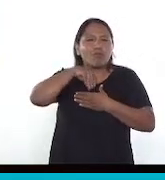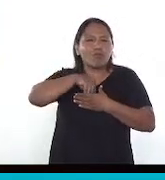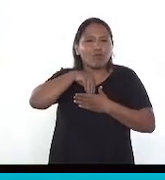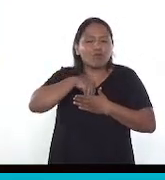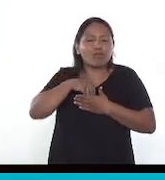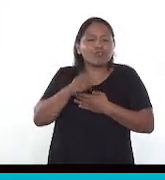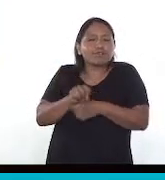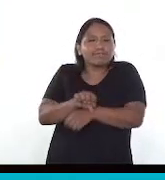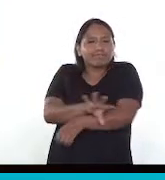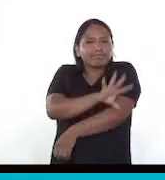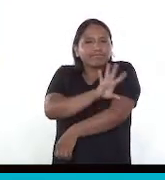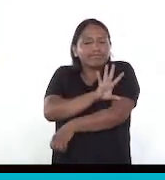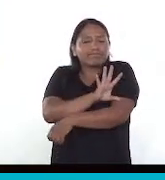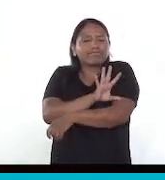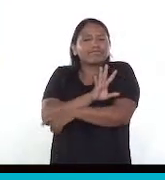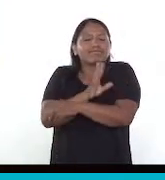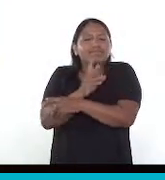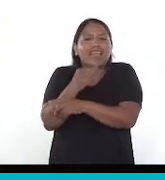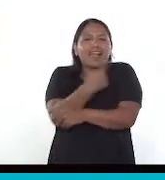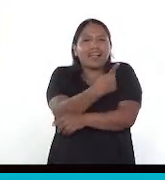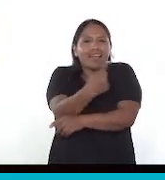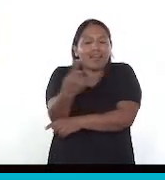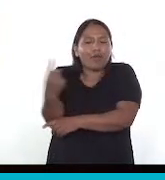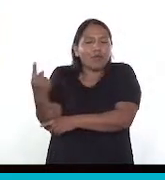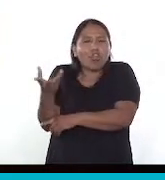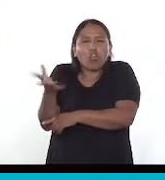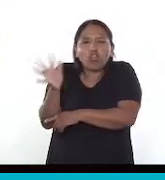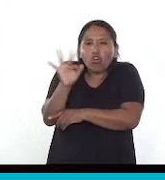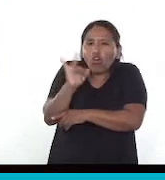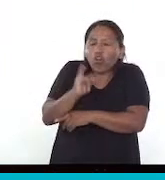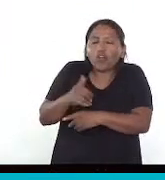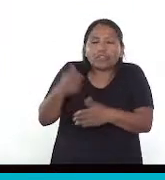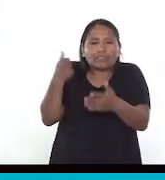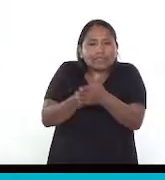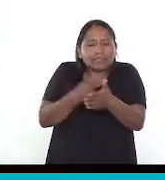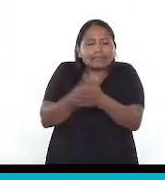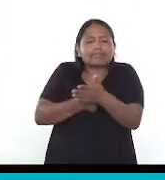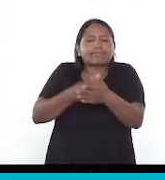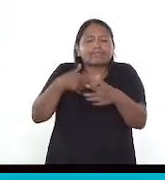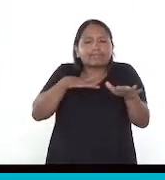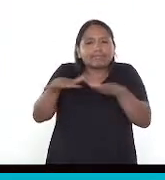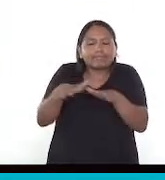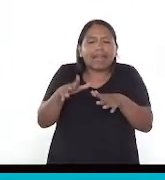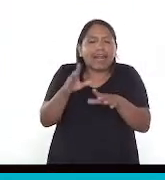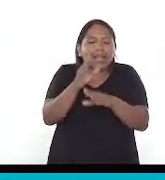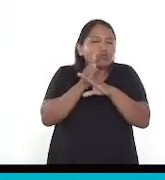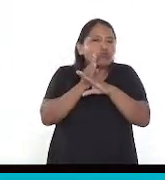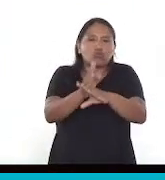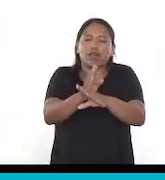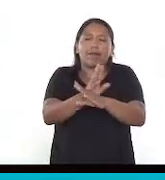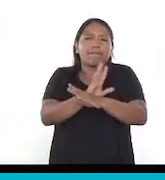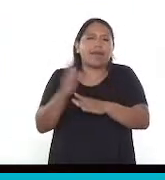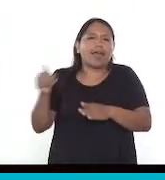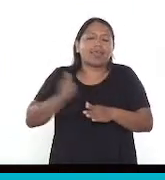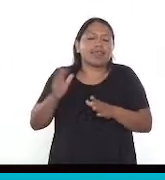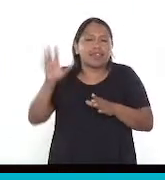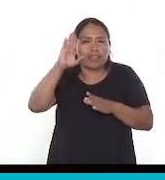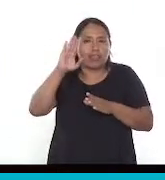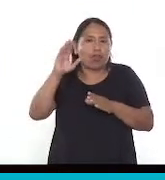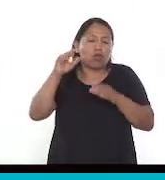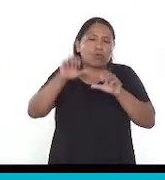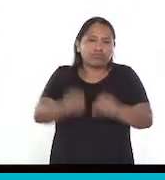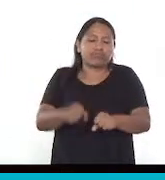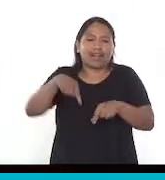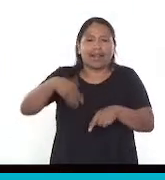emociona cada uno de nosotros debe todos los días trabajar para que nunca más haya dictaduras militares en la